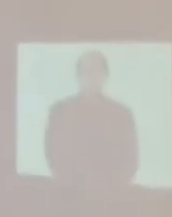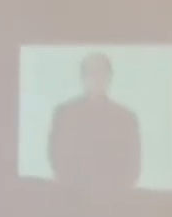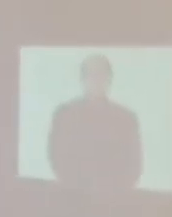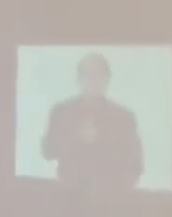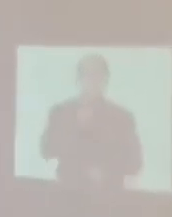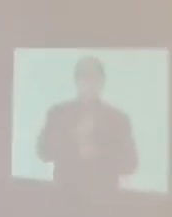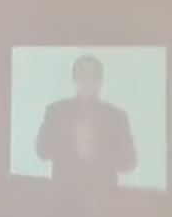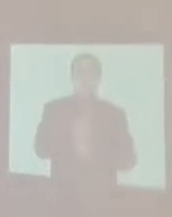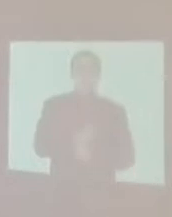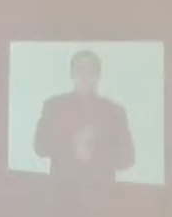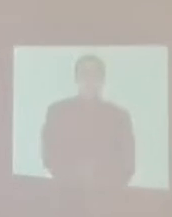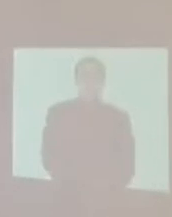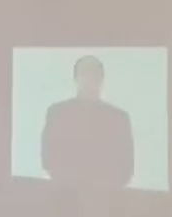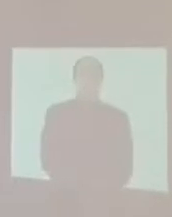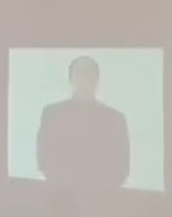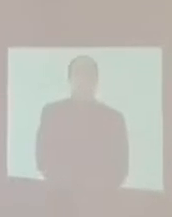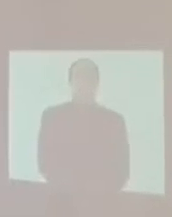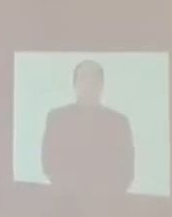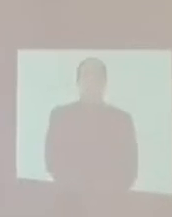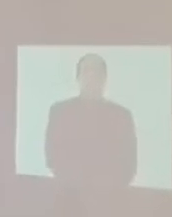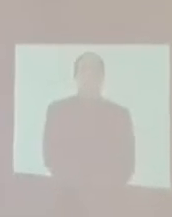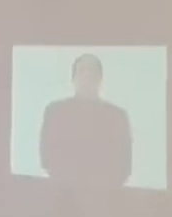Corto informe de.